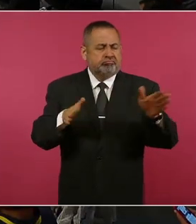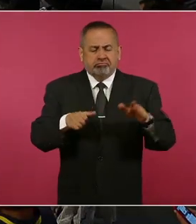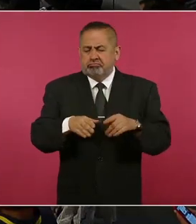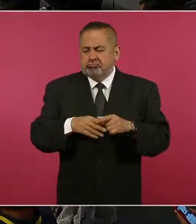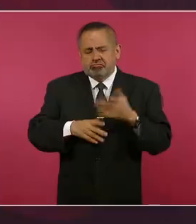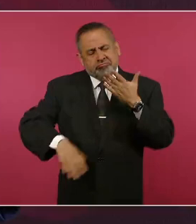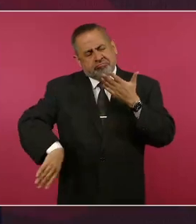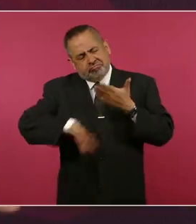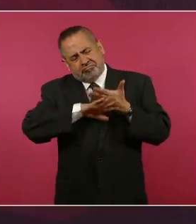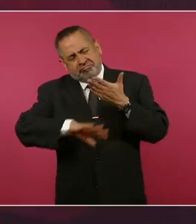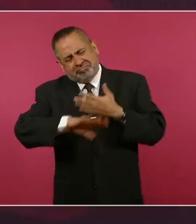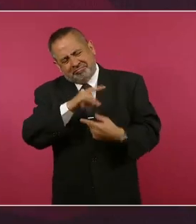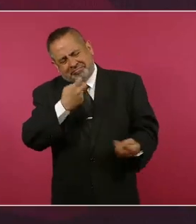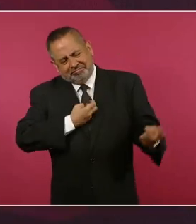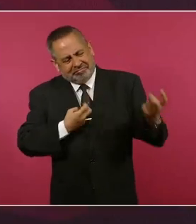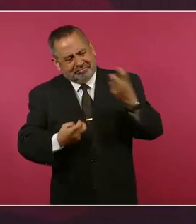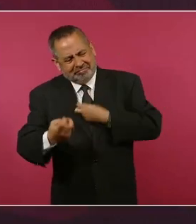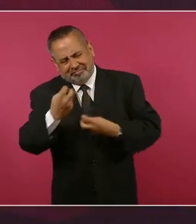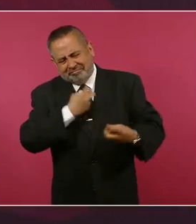contrario a nosotros,